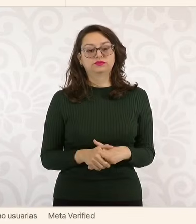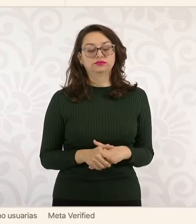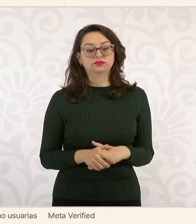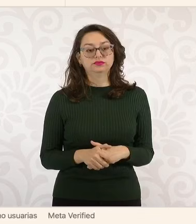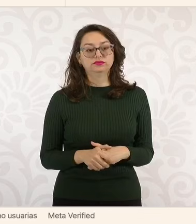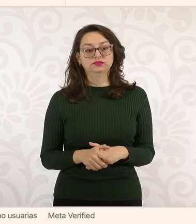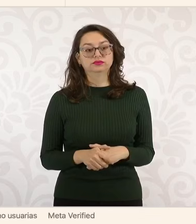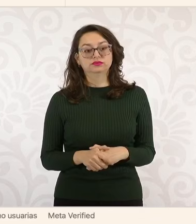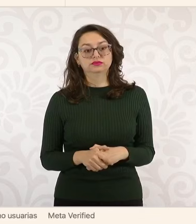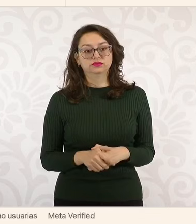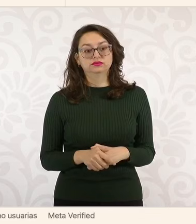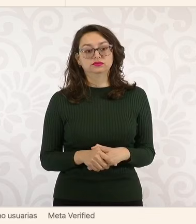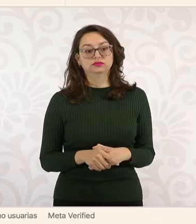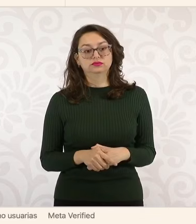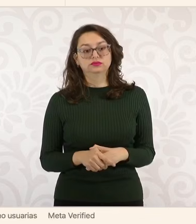la fotografía,